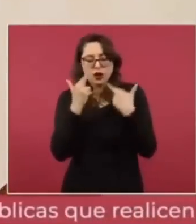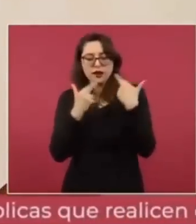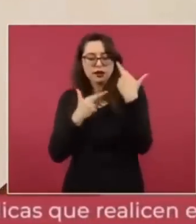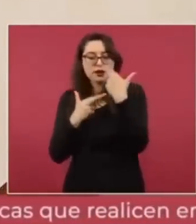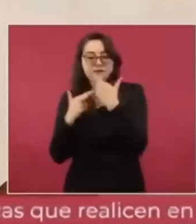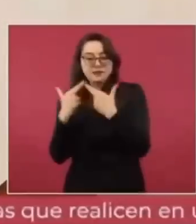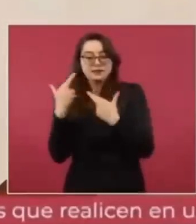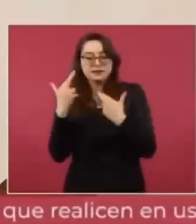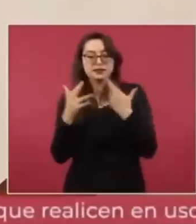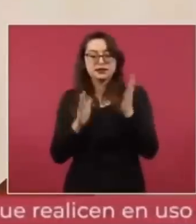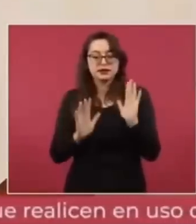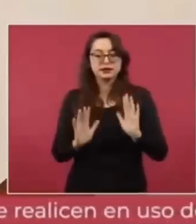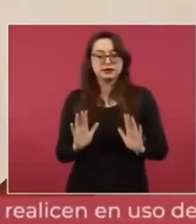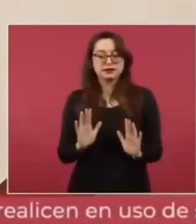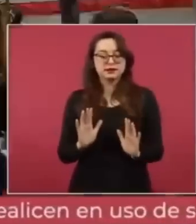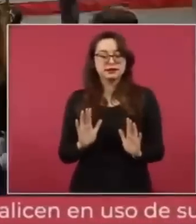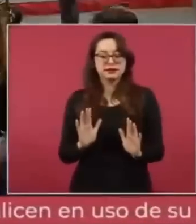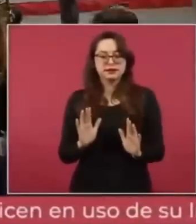el patrimonio